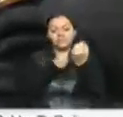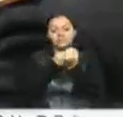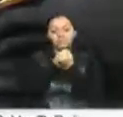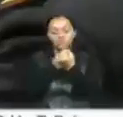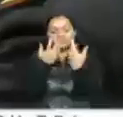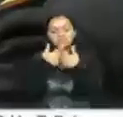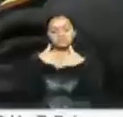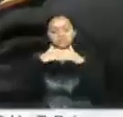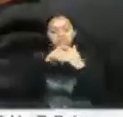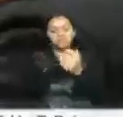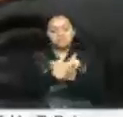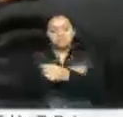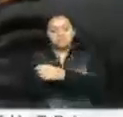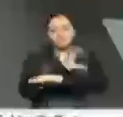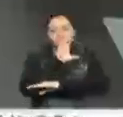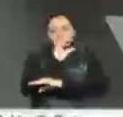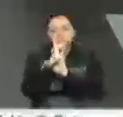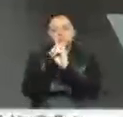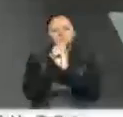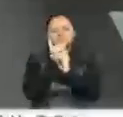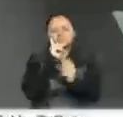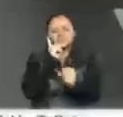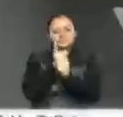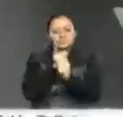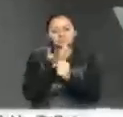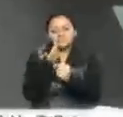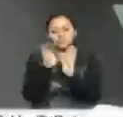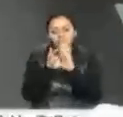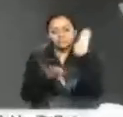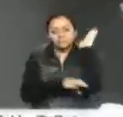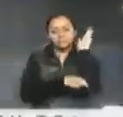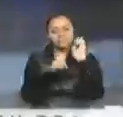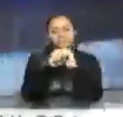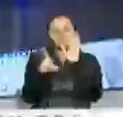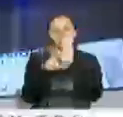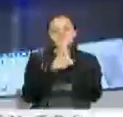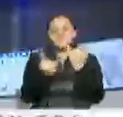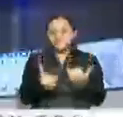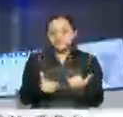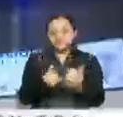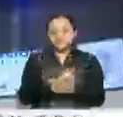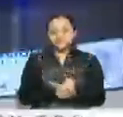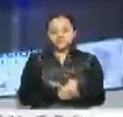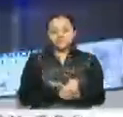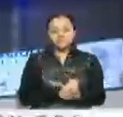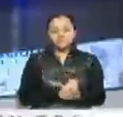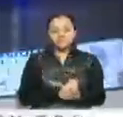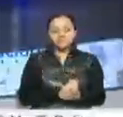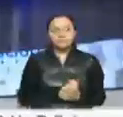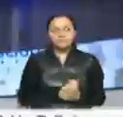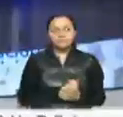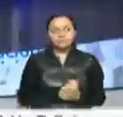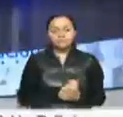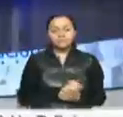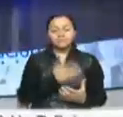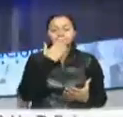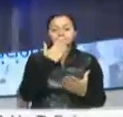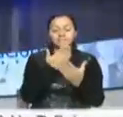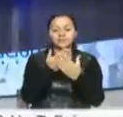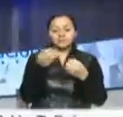fortalecimiento institucional de acuerdo al mandato constitucional y las leyes vigentes. Era una nota de cortesía de la agencia Andes. Ahora